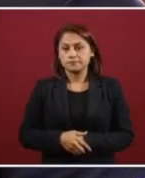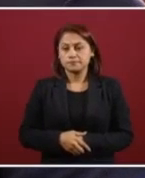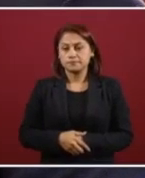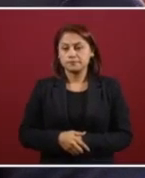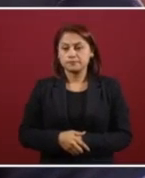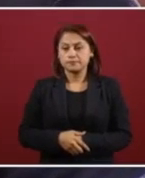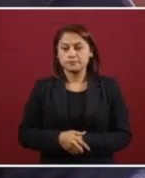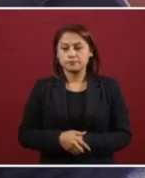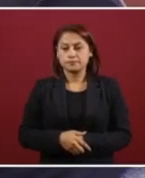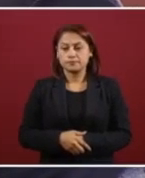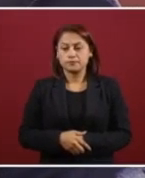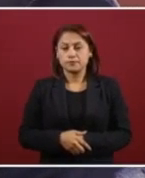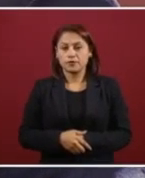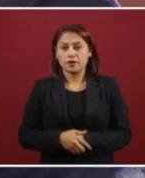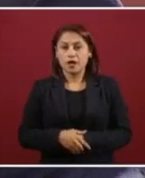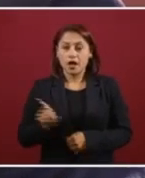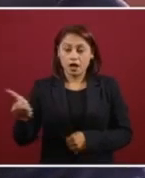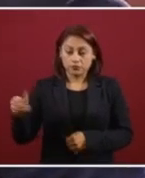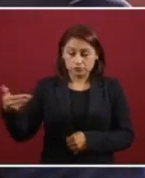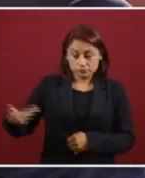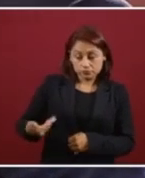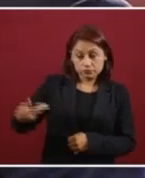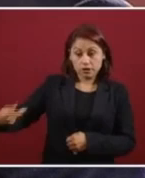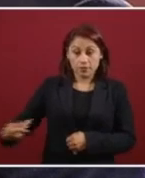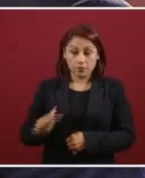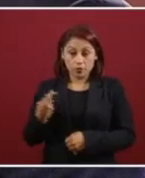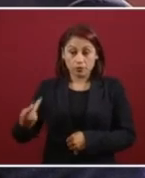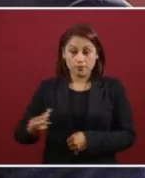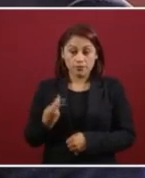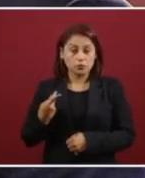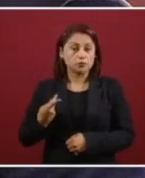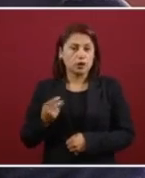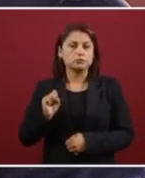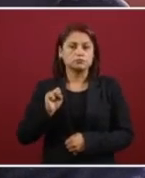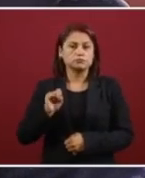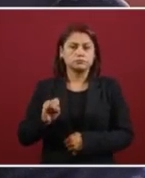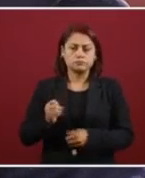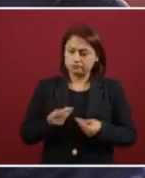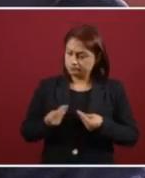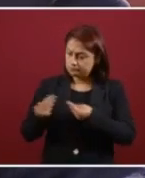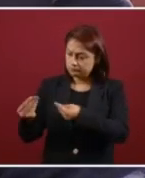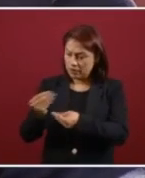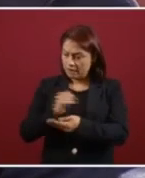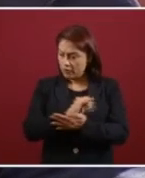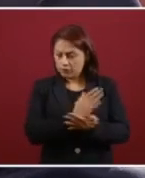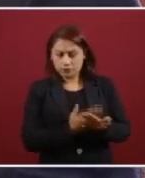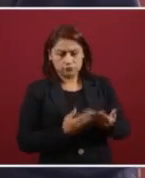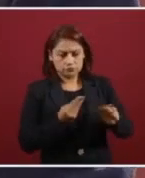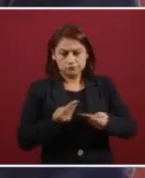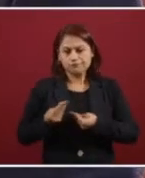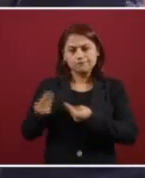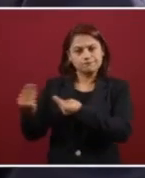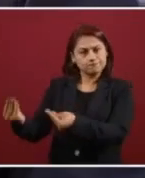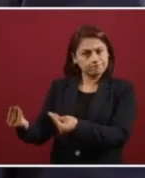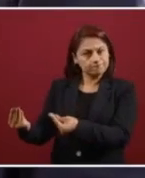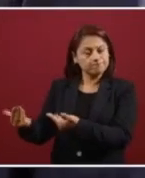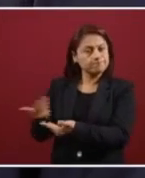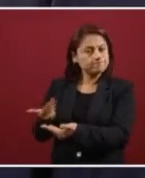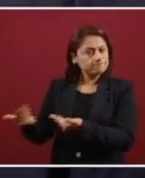Todo lo que nos solicita se le entrega de información. Esa es